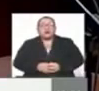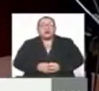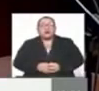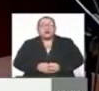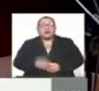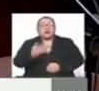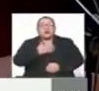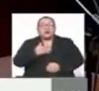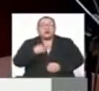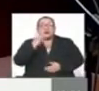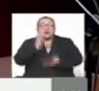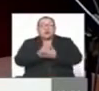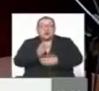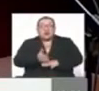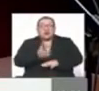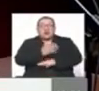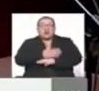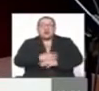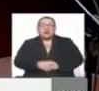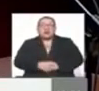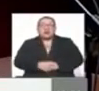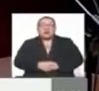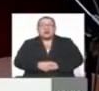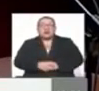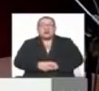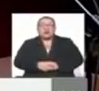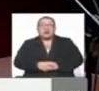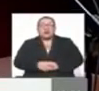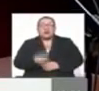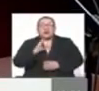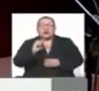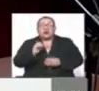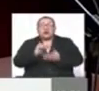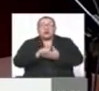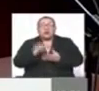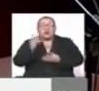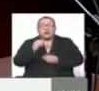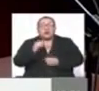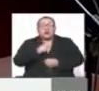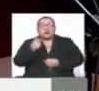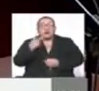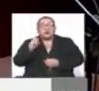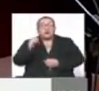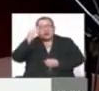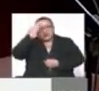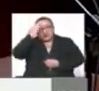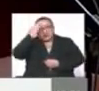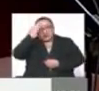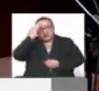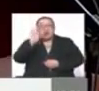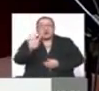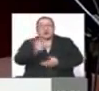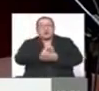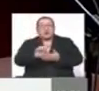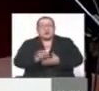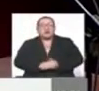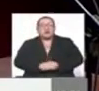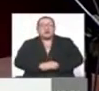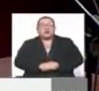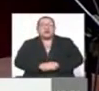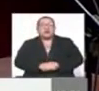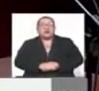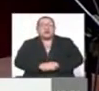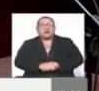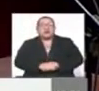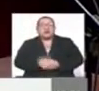cuya bendición no estaría sentada en el congreso esta señora que jamás le ganó a nadie en su vida su único mérito fue